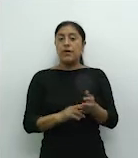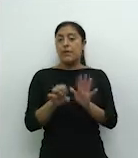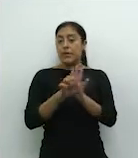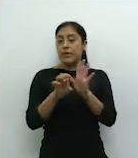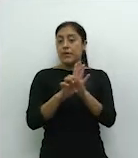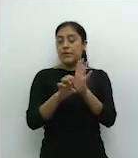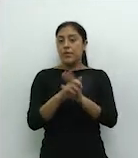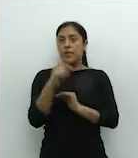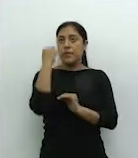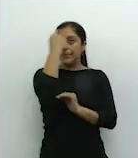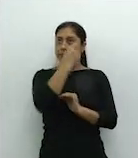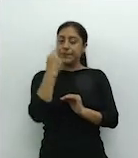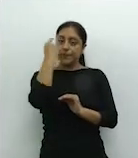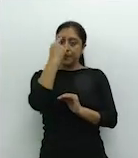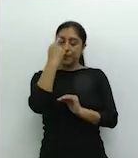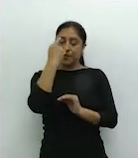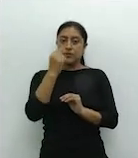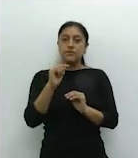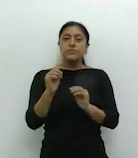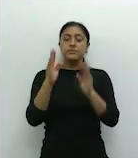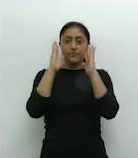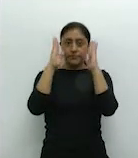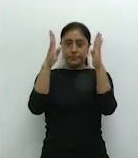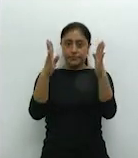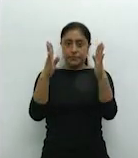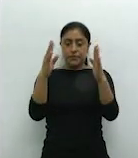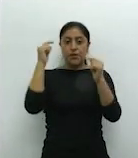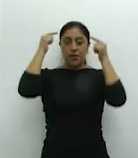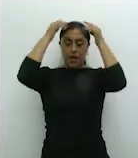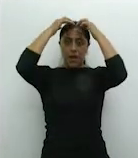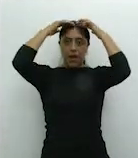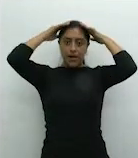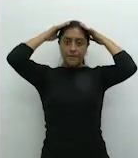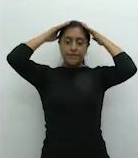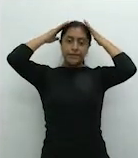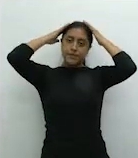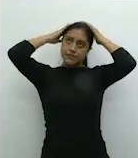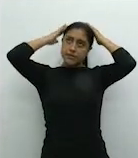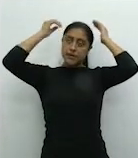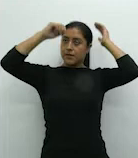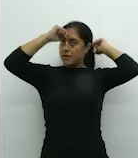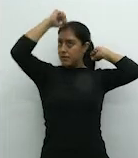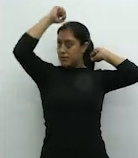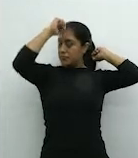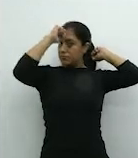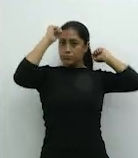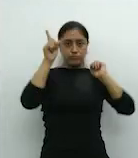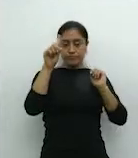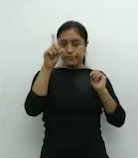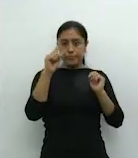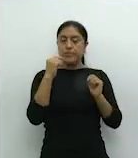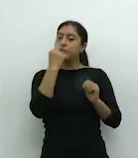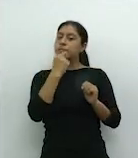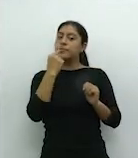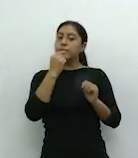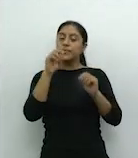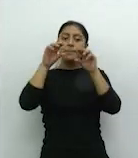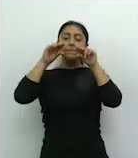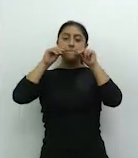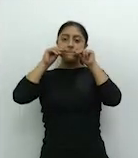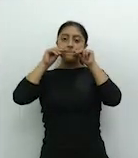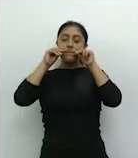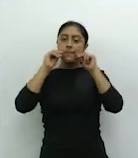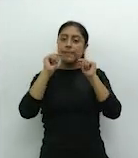características, como por ejemplo el rostro completamente de frente y con la cabeza descubierta, los labios cerrados, así como los